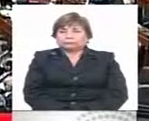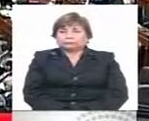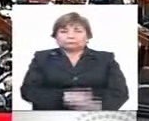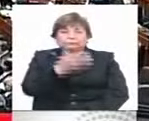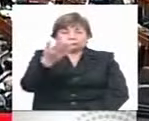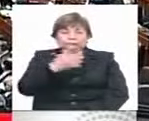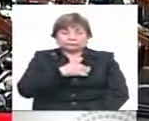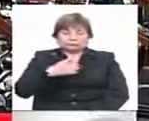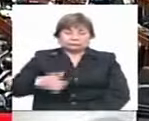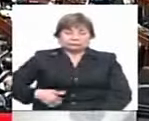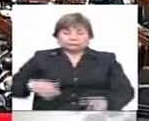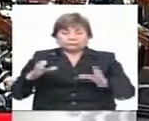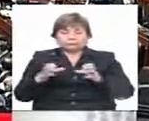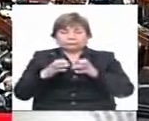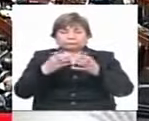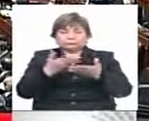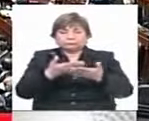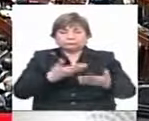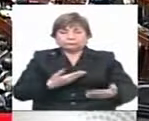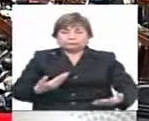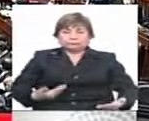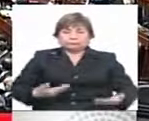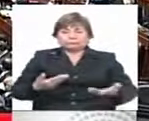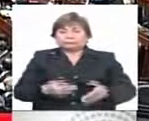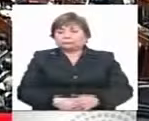Señora Presidenta del Congreso de la República,